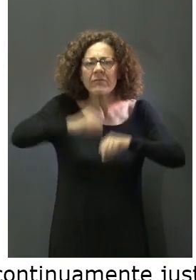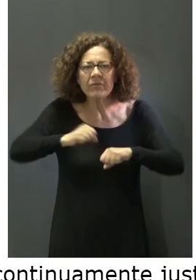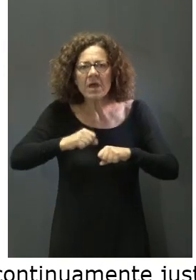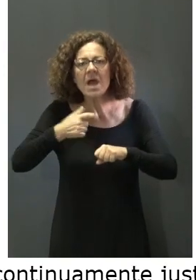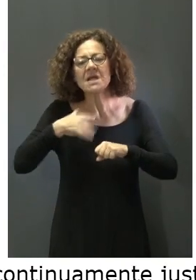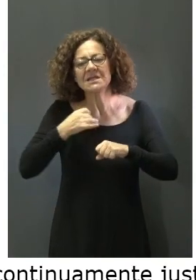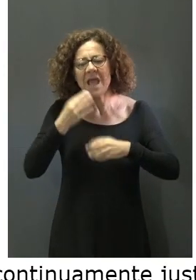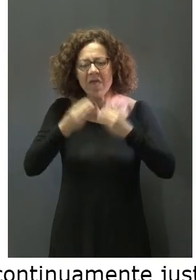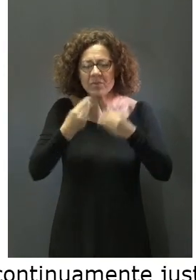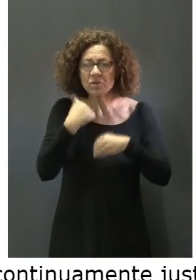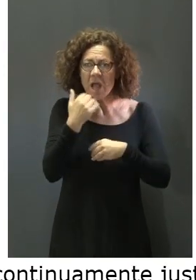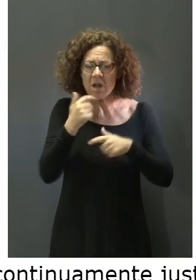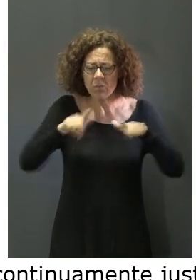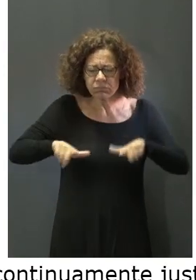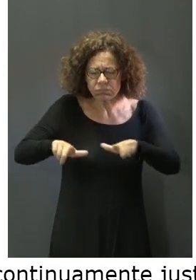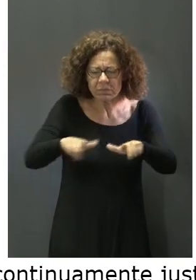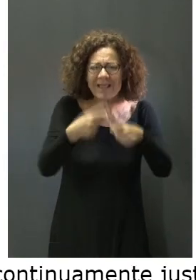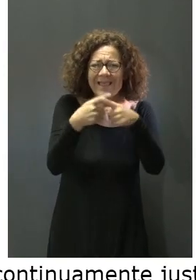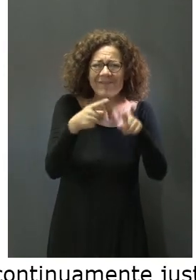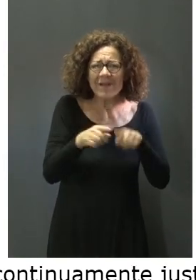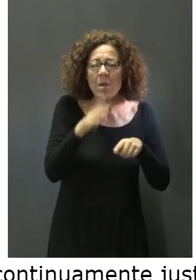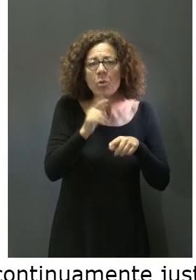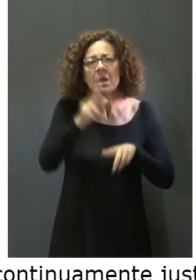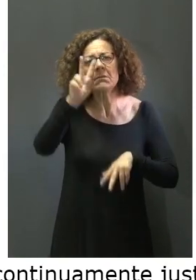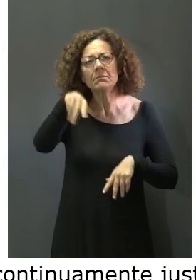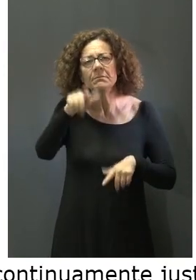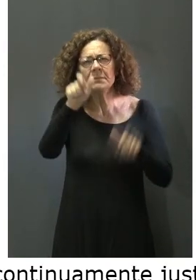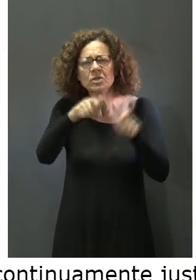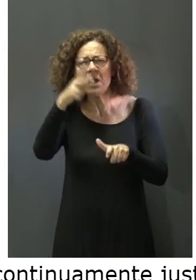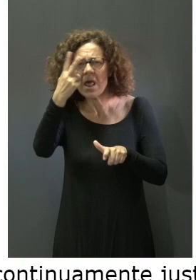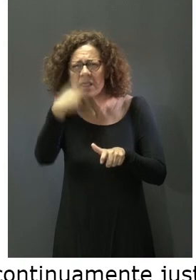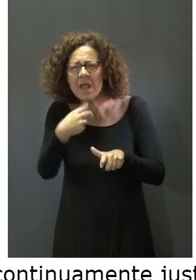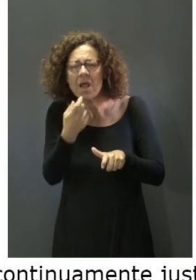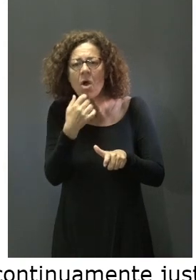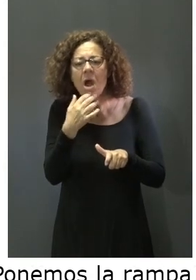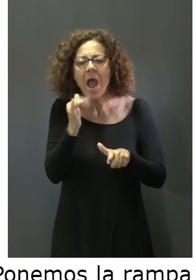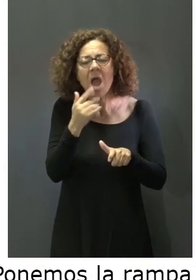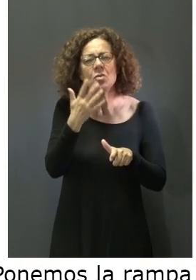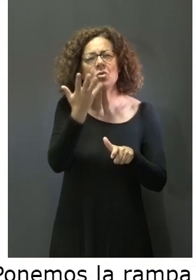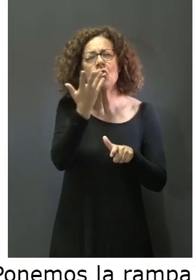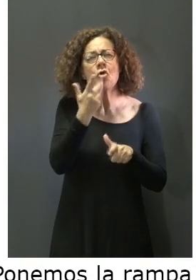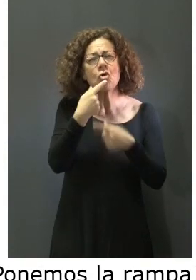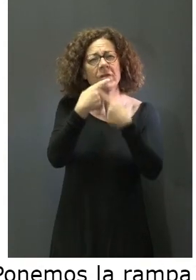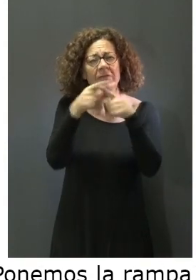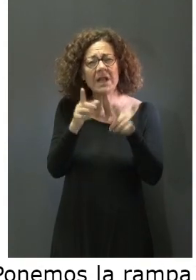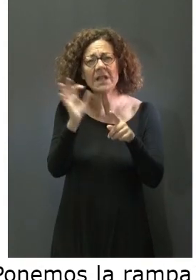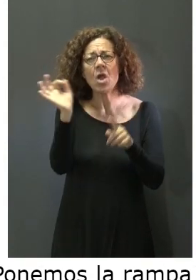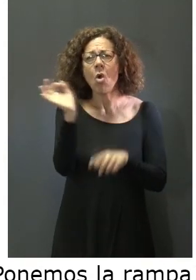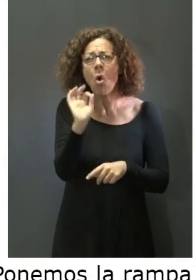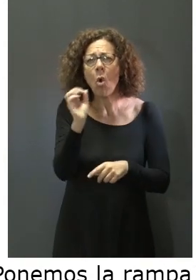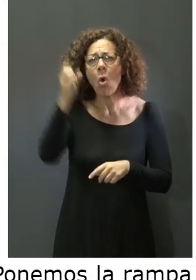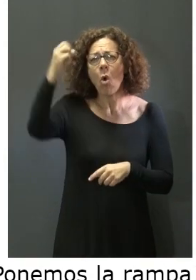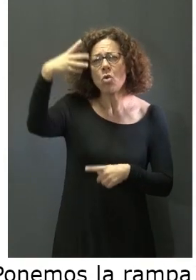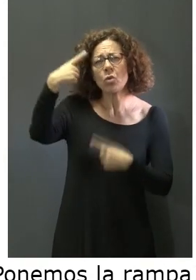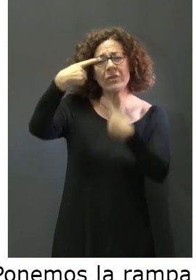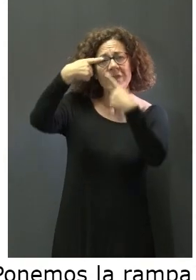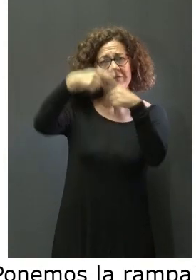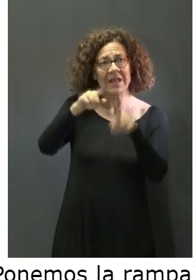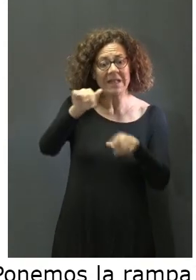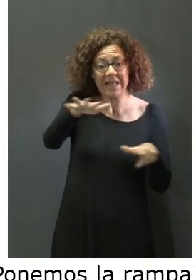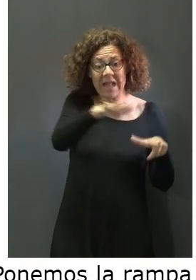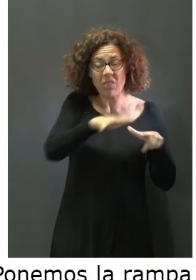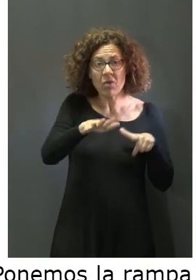unos pavimentos diferenciadores porque la persona ciega, ponemos una diferencia de color o un aumento o una iluminación determinada en un